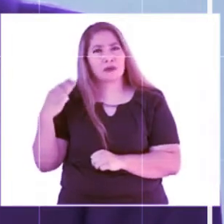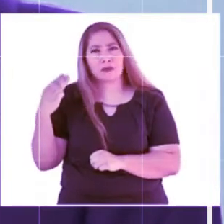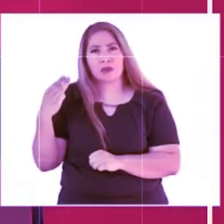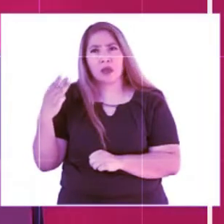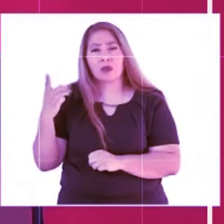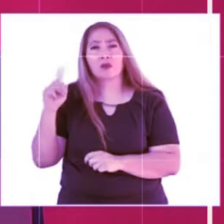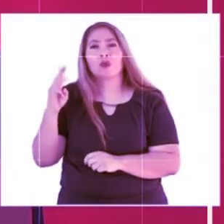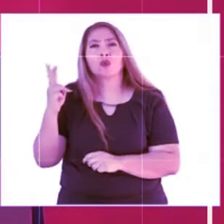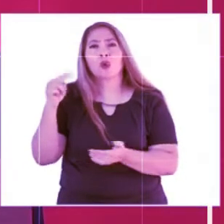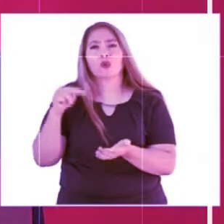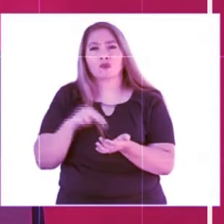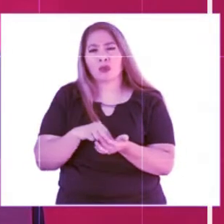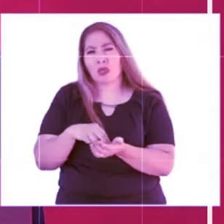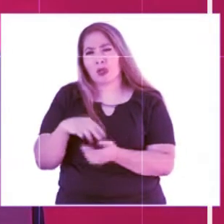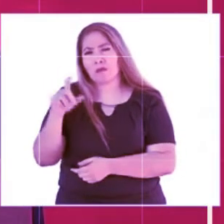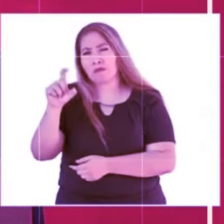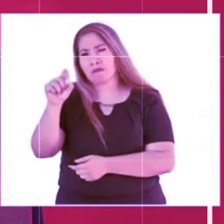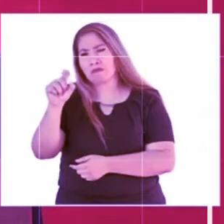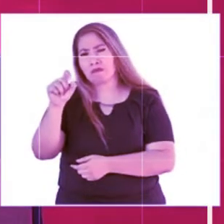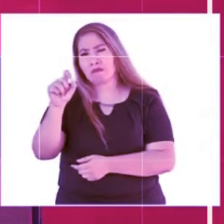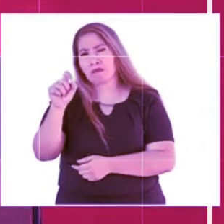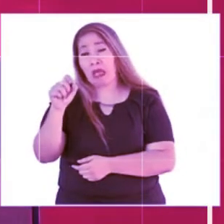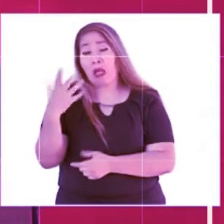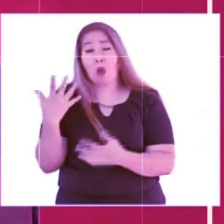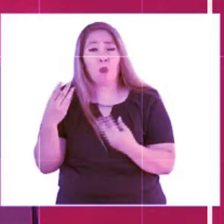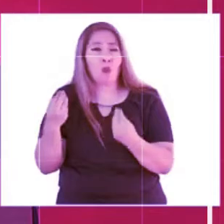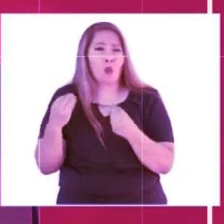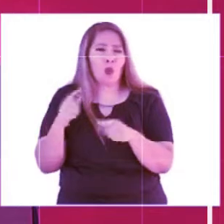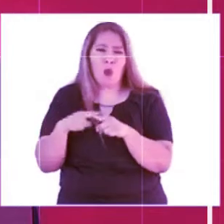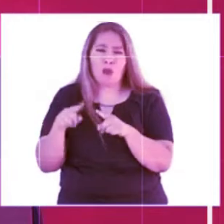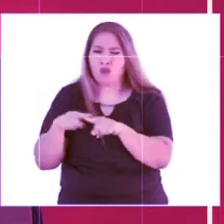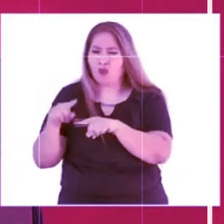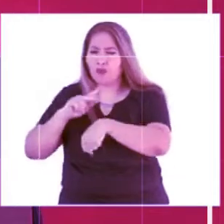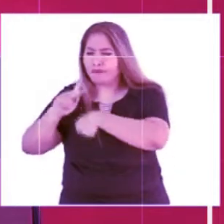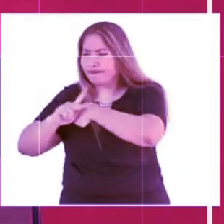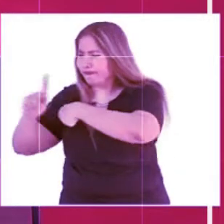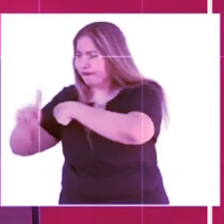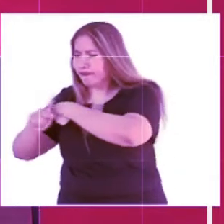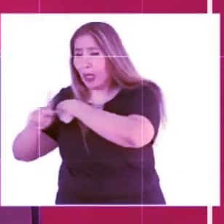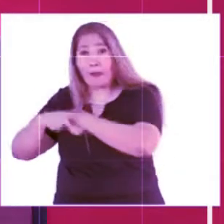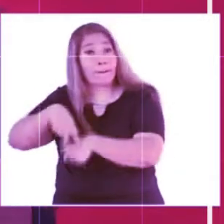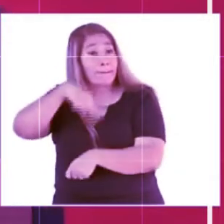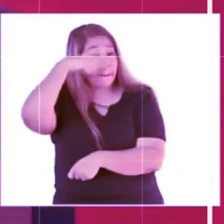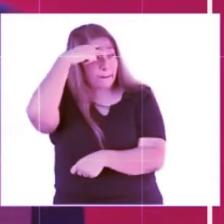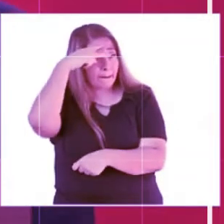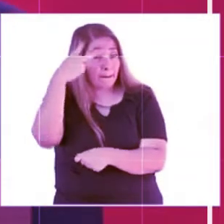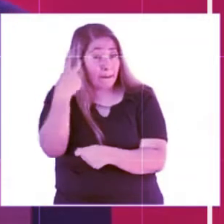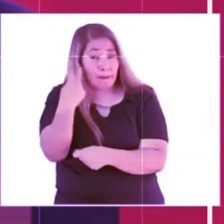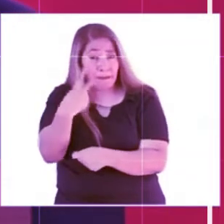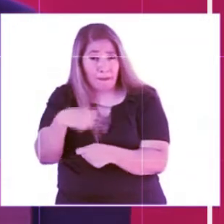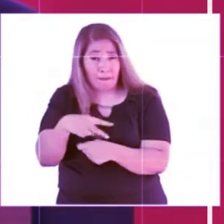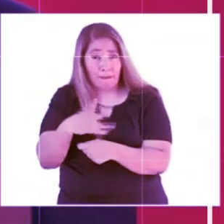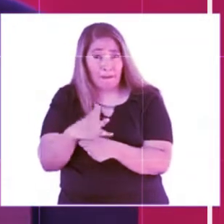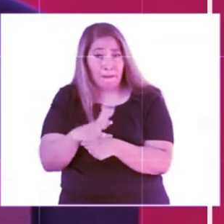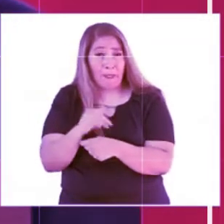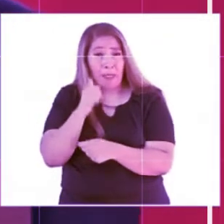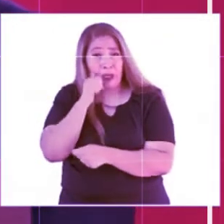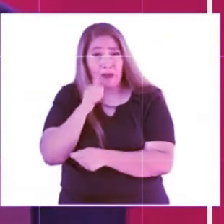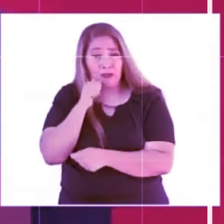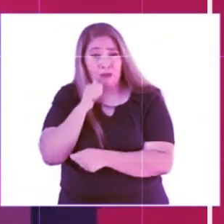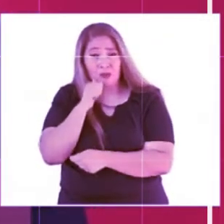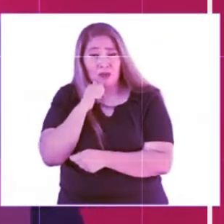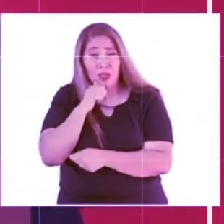de 2020, al igual que muchas naciones, México se ocupó de contar